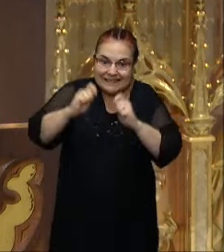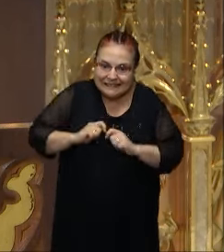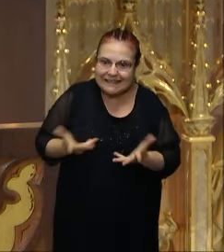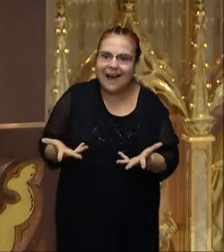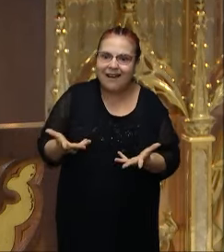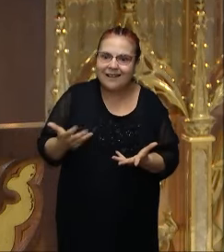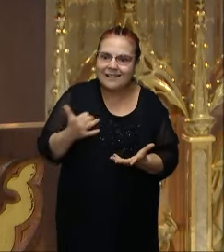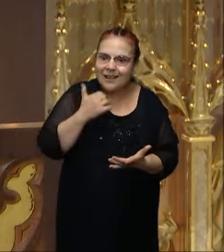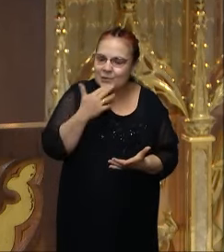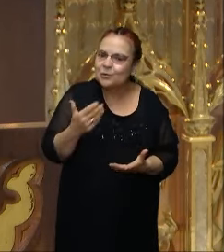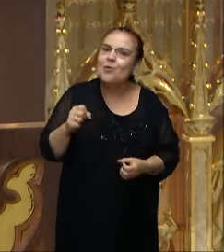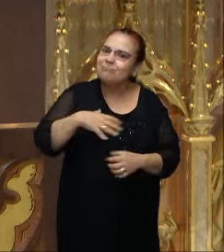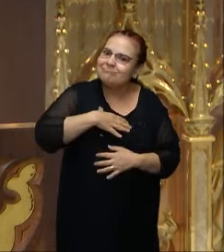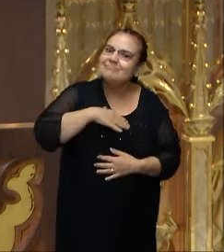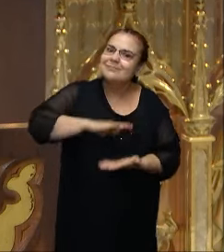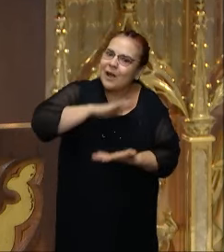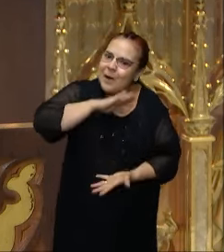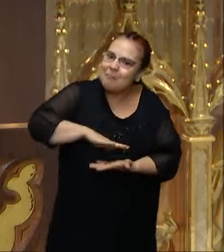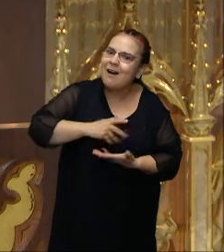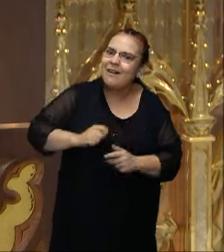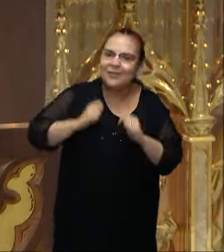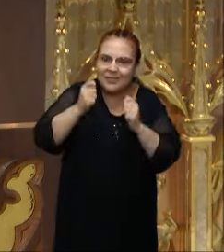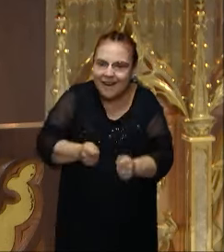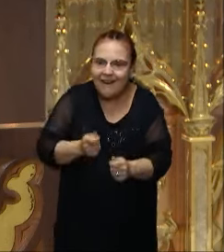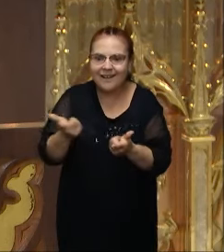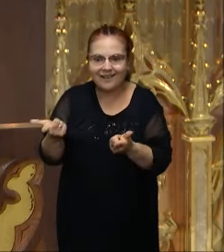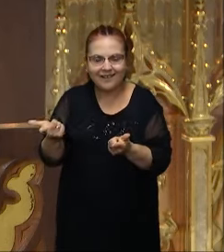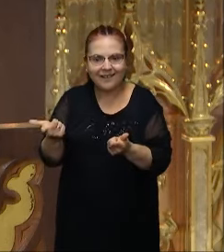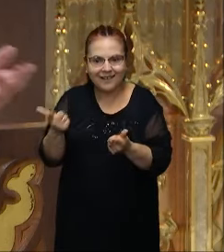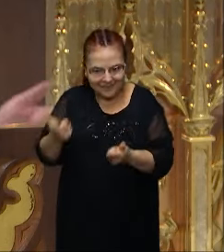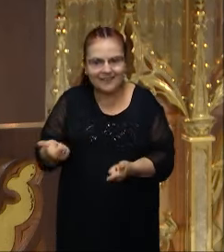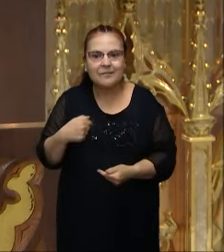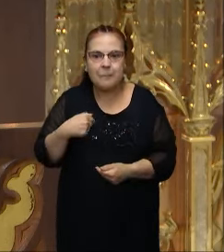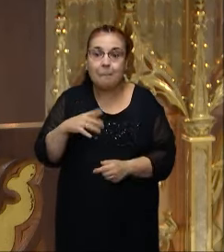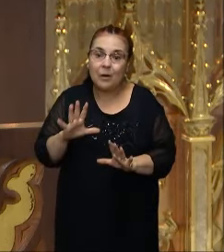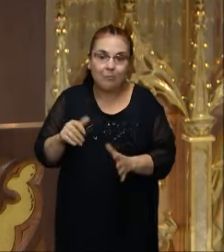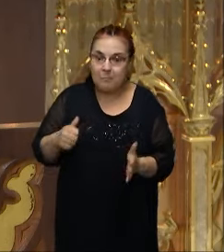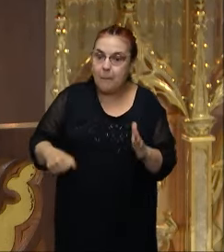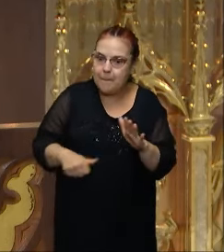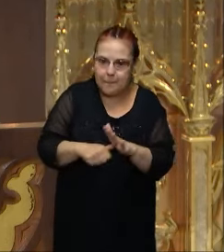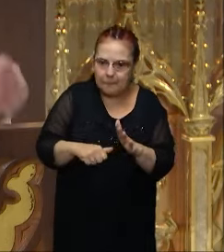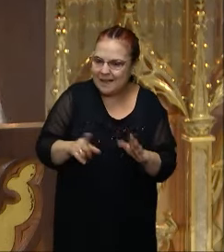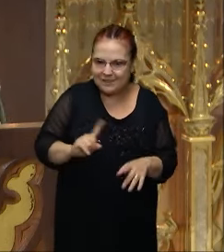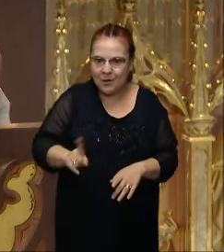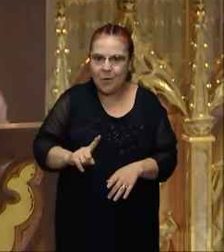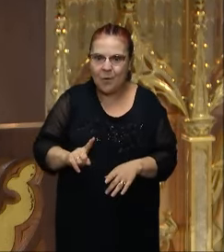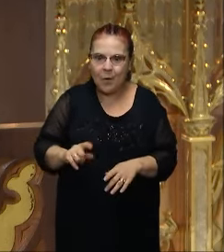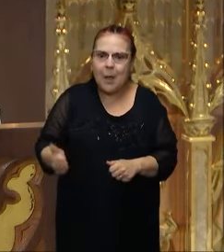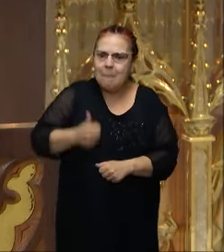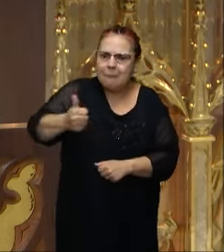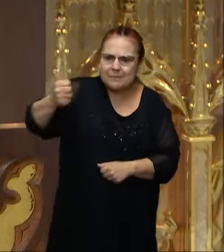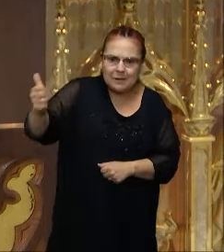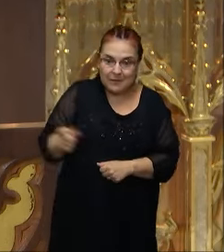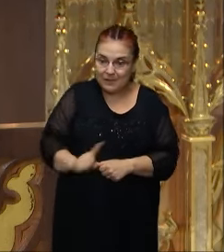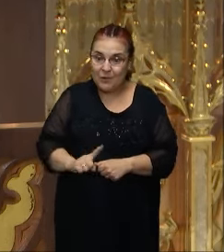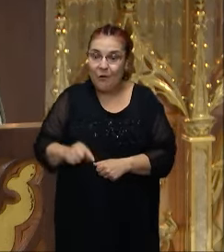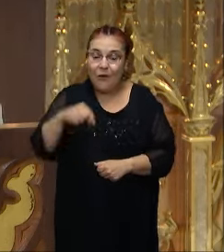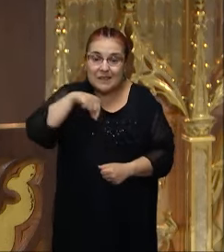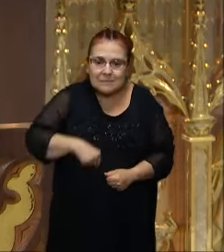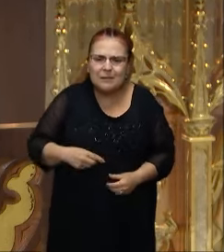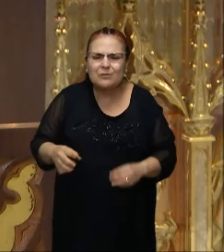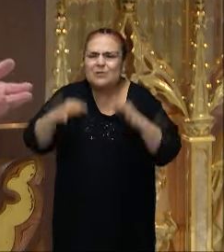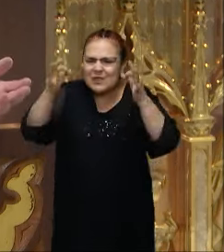talento seas capaz de darle lo que espera y de rendir lo que espera, pero no más. Y si haces mucho más es porque el Espíritu siempre está contigo,